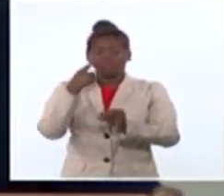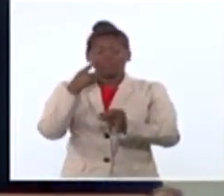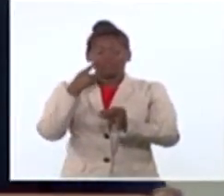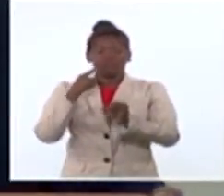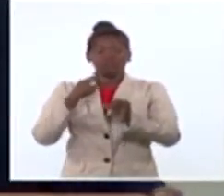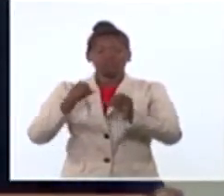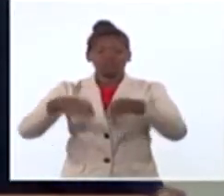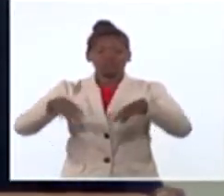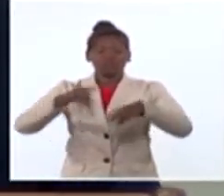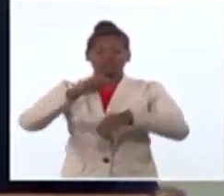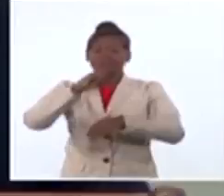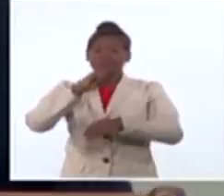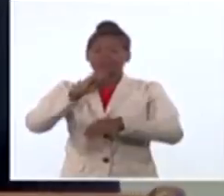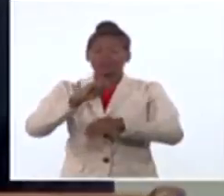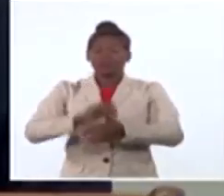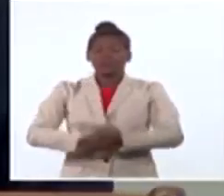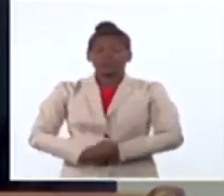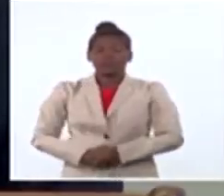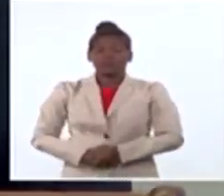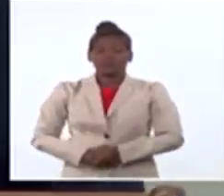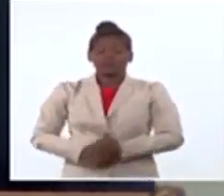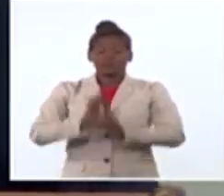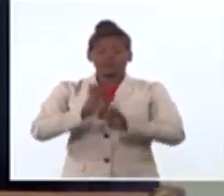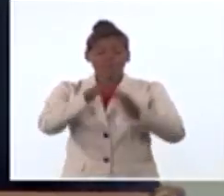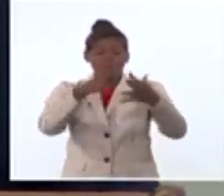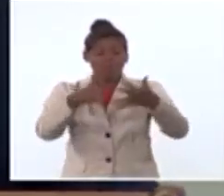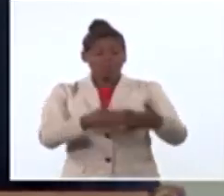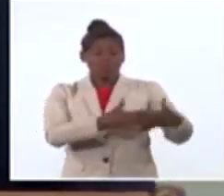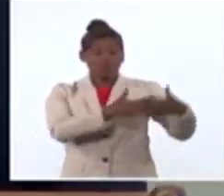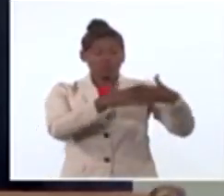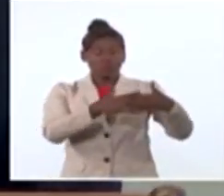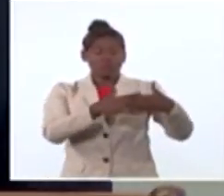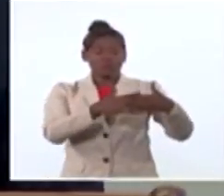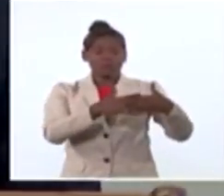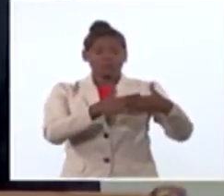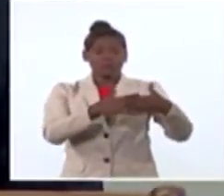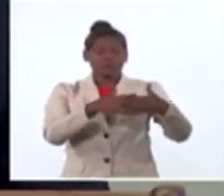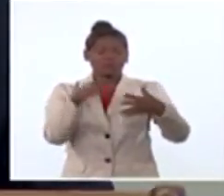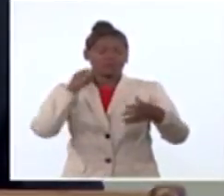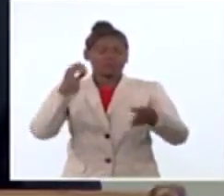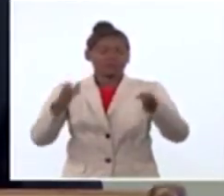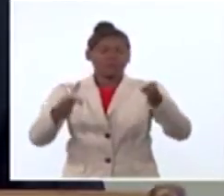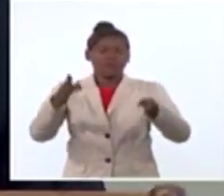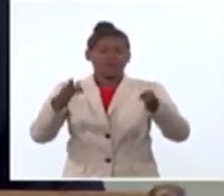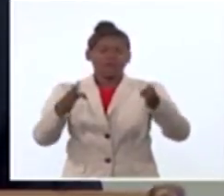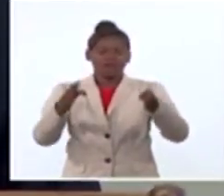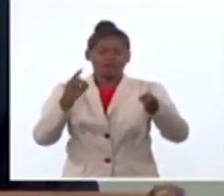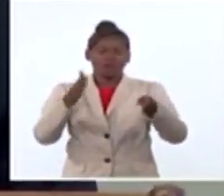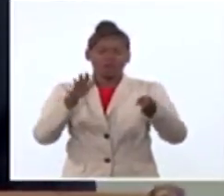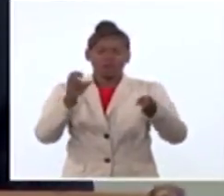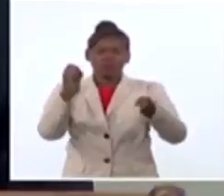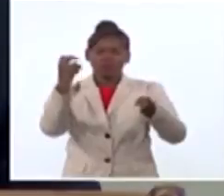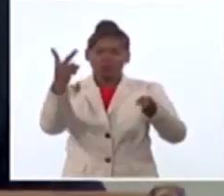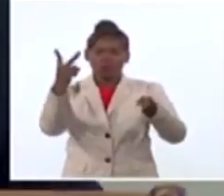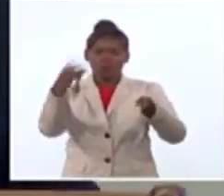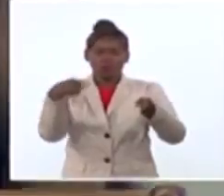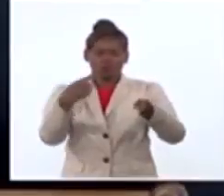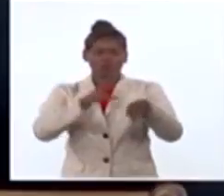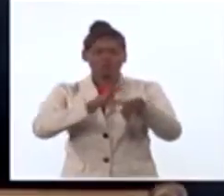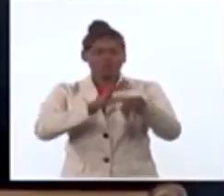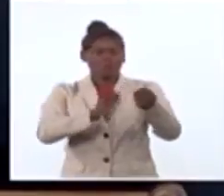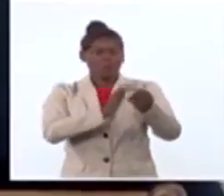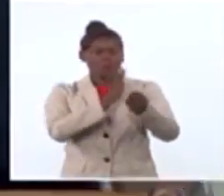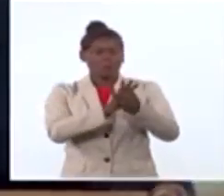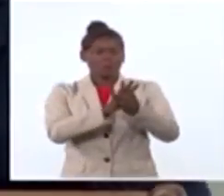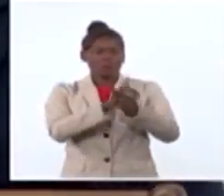ha sido incapaz de ofrecer ayuda humanitaria a nuestro pueblo.